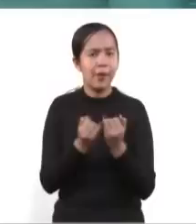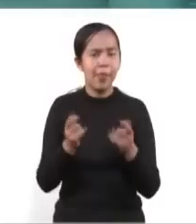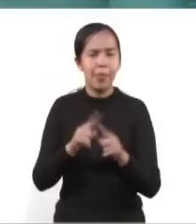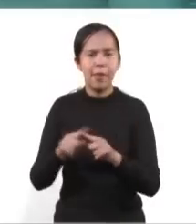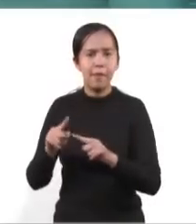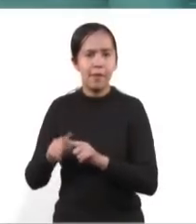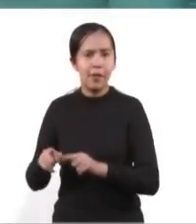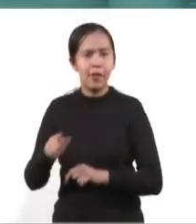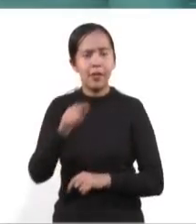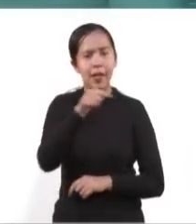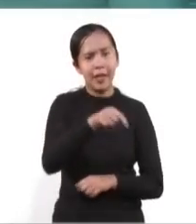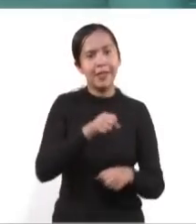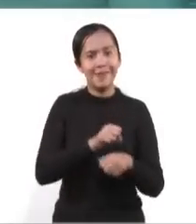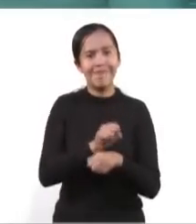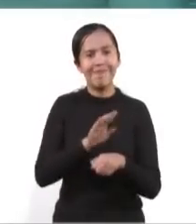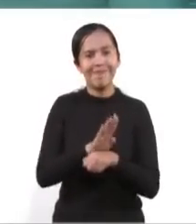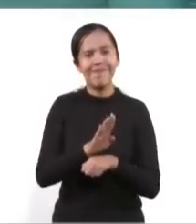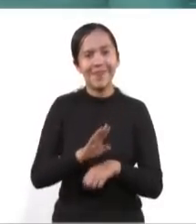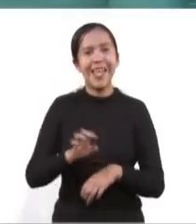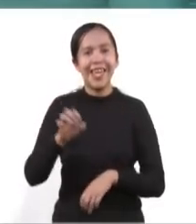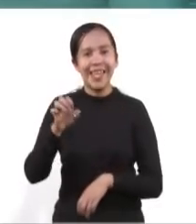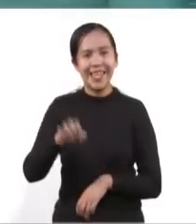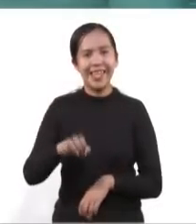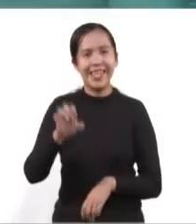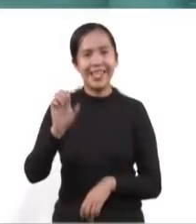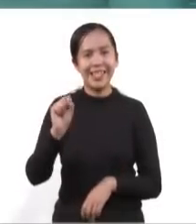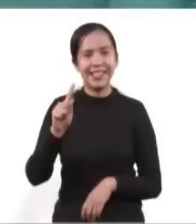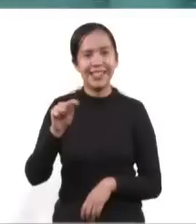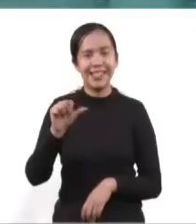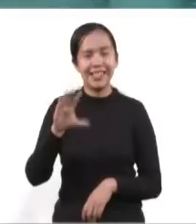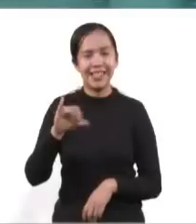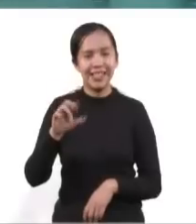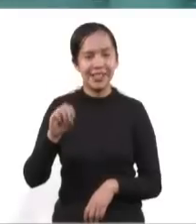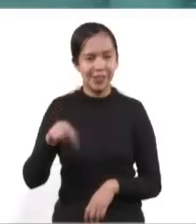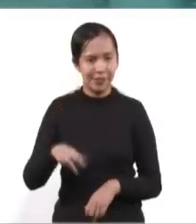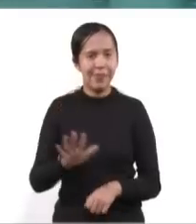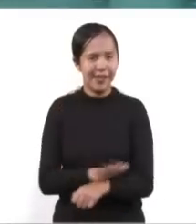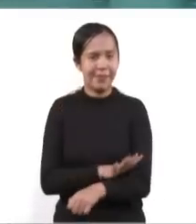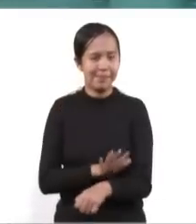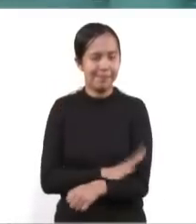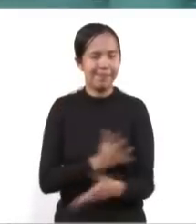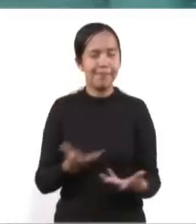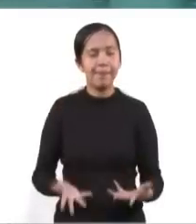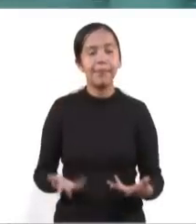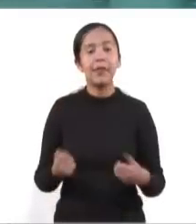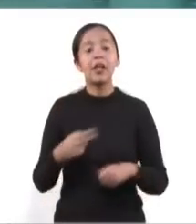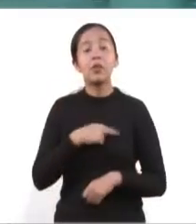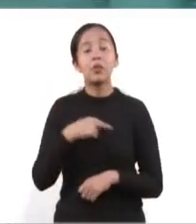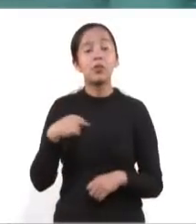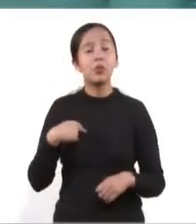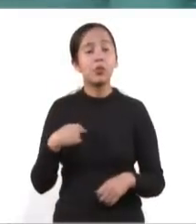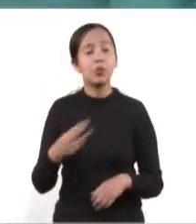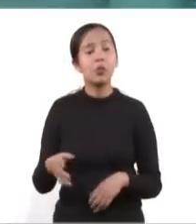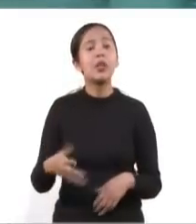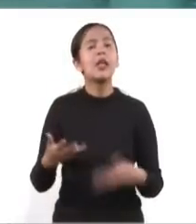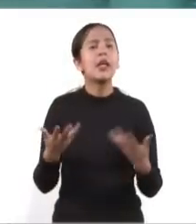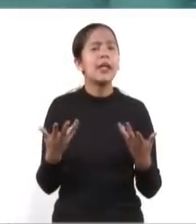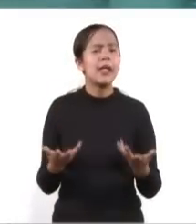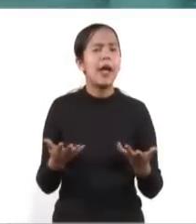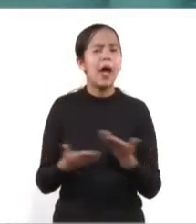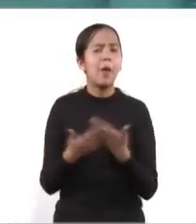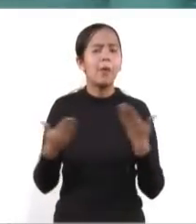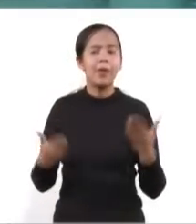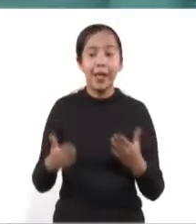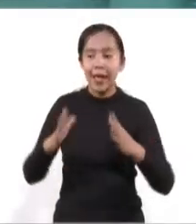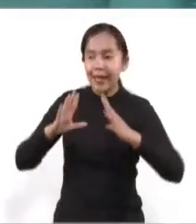componentes en esta subestación Metro Energía. En este momento nos encontramos en la fase de capacitación de